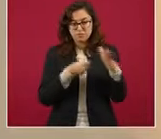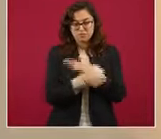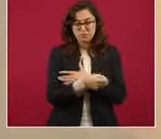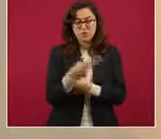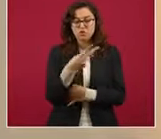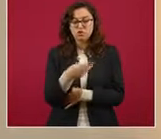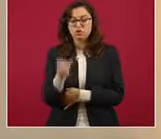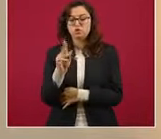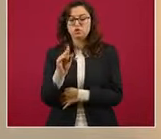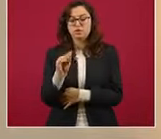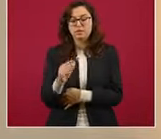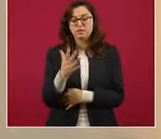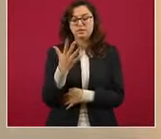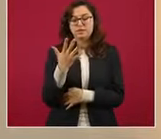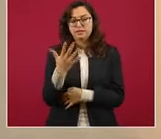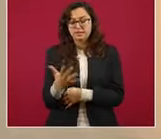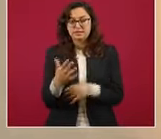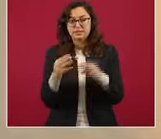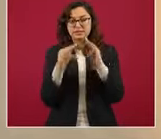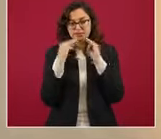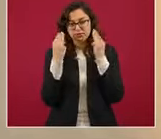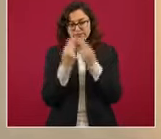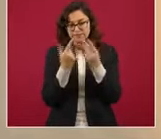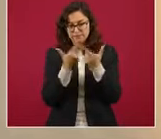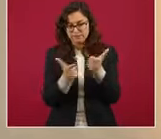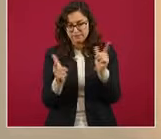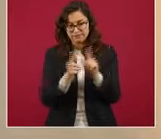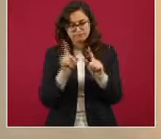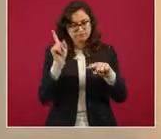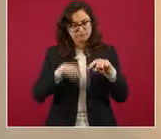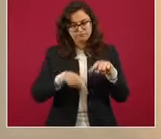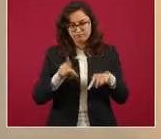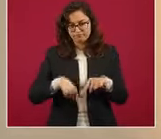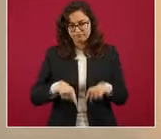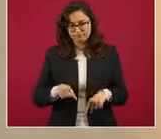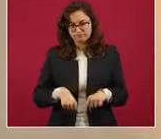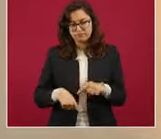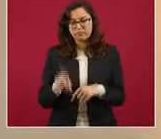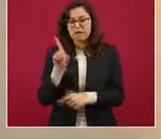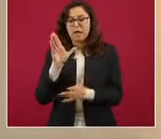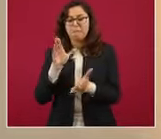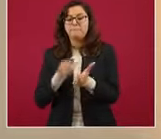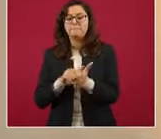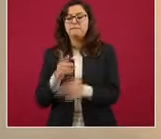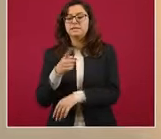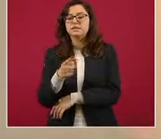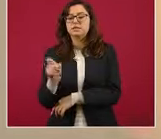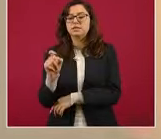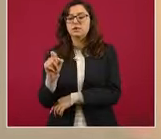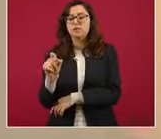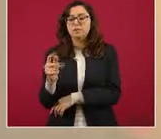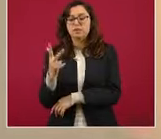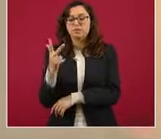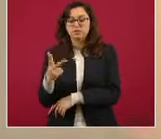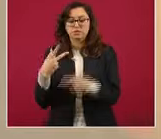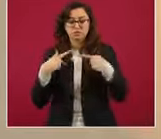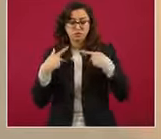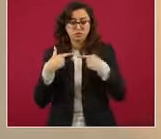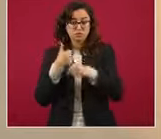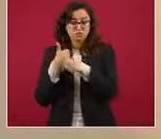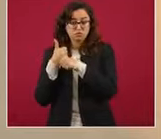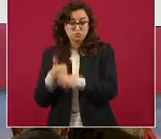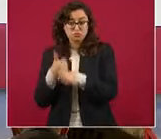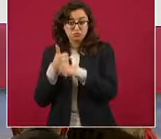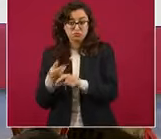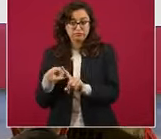295 bandas desarticuladas y 1,128 víctimas liberadas. Esto es de